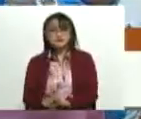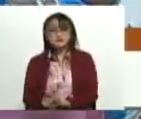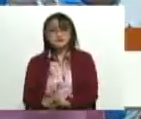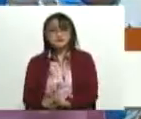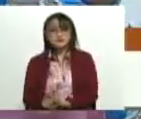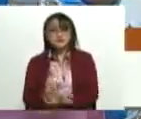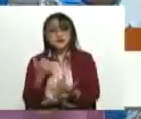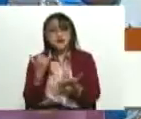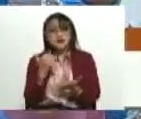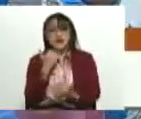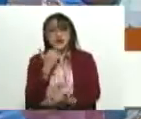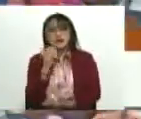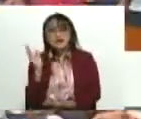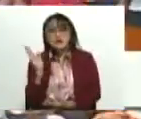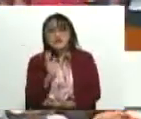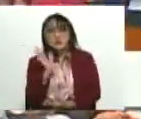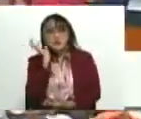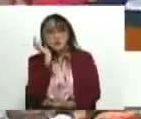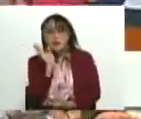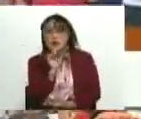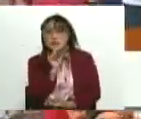Aquí casi no vinieron mujeres hoy.